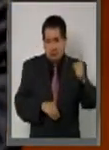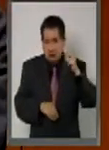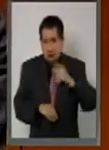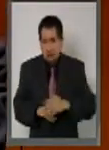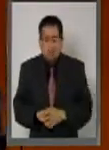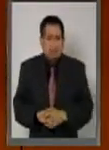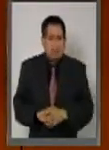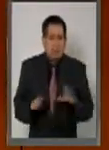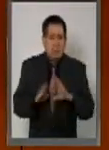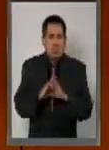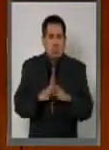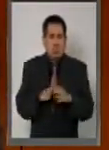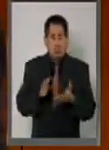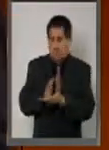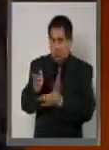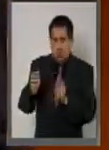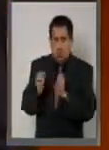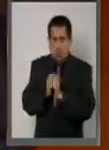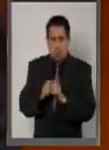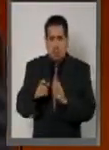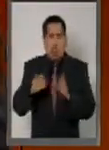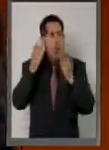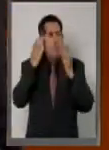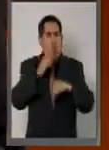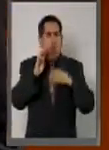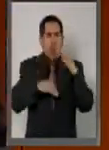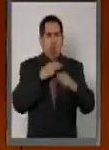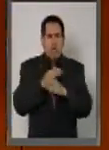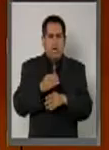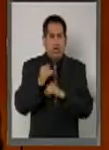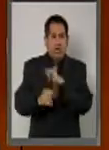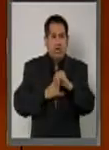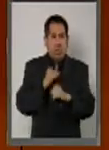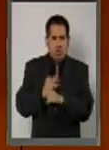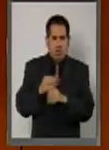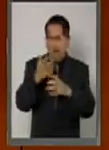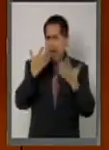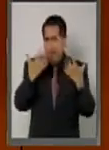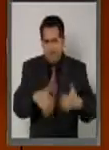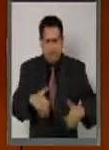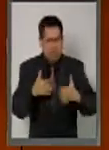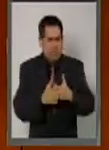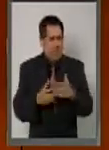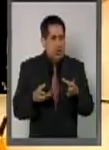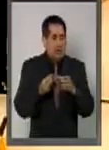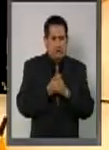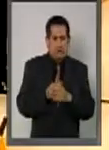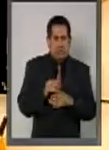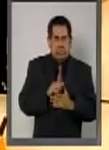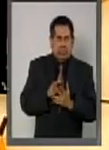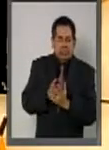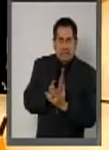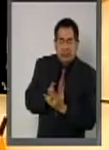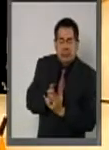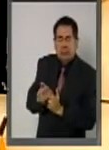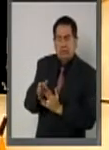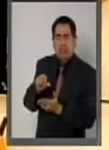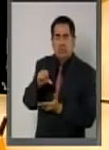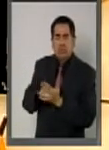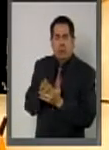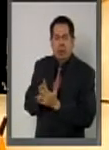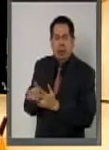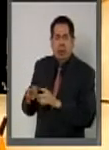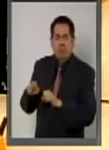Invadidos, van a invadir, pero con el Banco Mundial, el Fondo Monetario Internacional, empresarios van a meterse a Centroamérica.